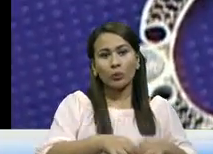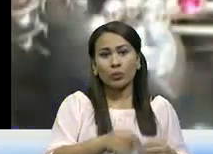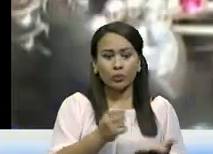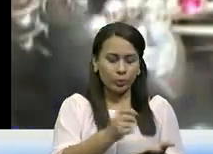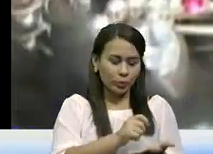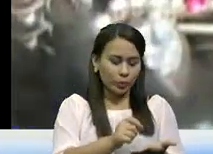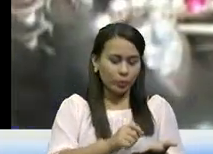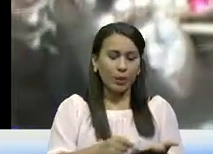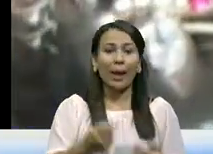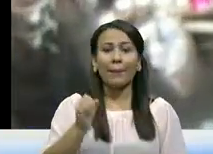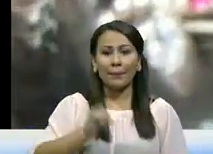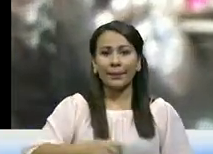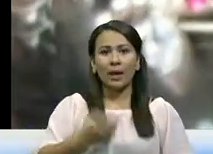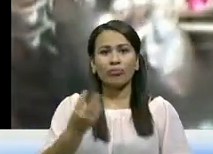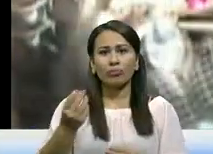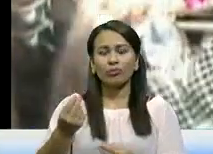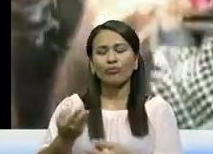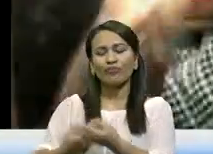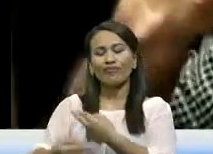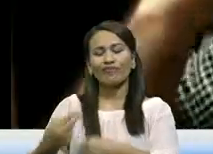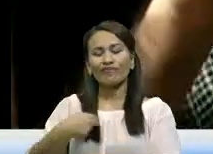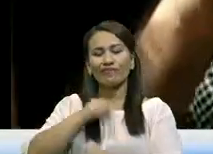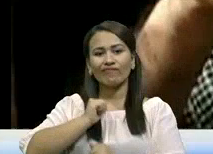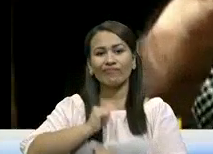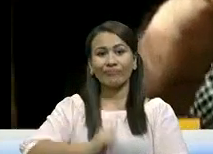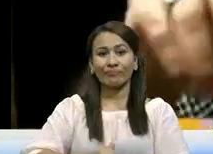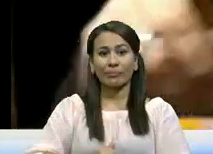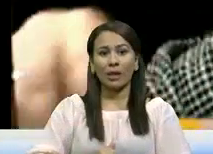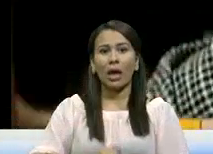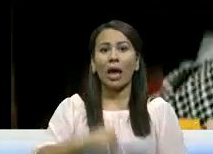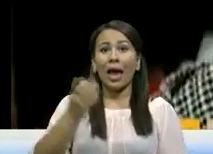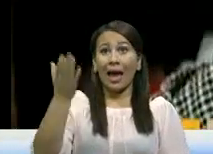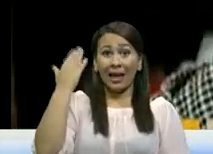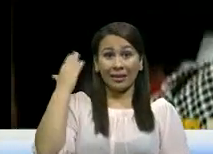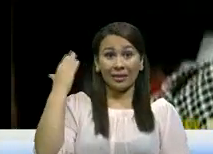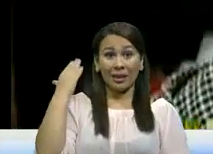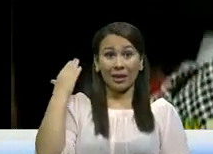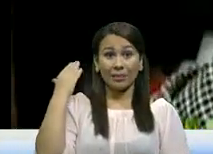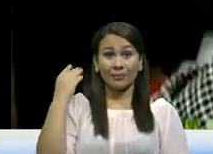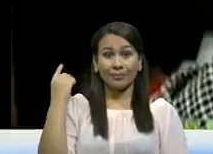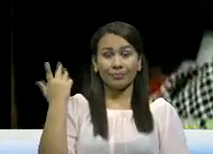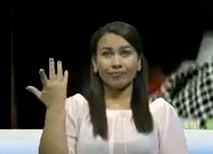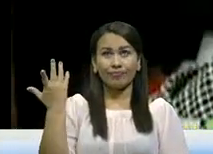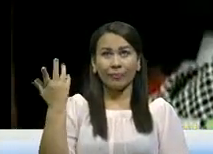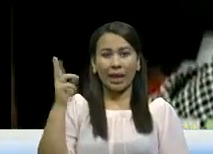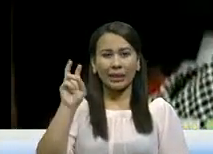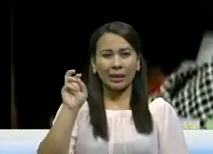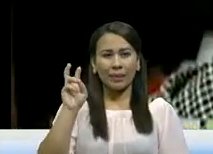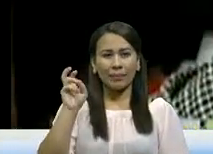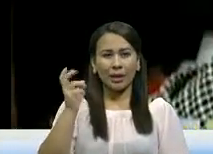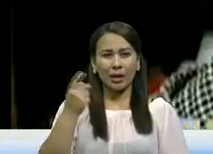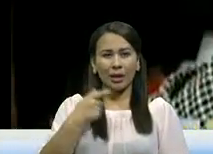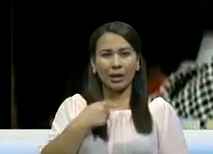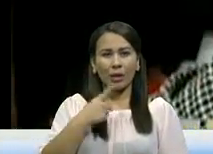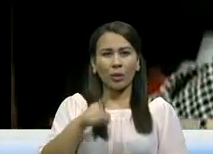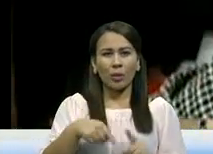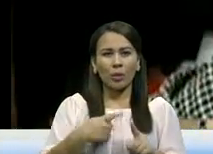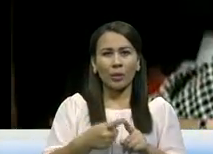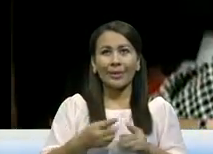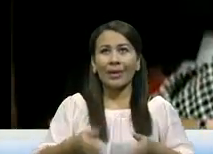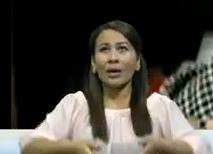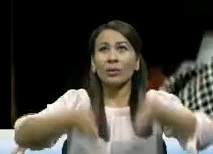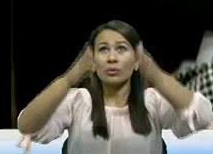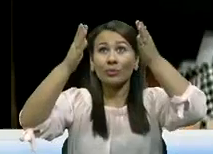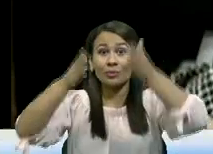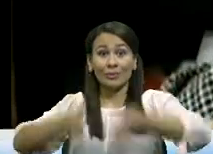un mercado golpeado por varios factores. Yo le digo, desde que hubo ese, las torres de las Torres